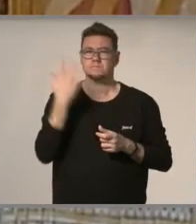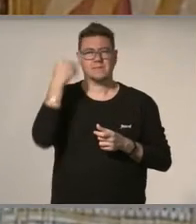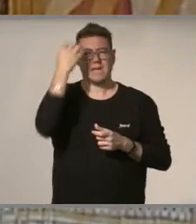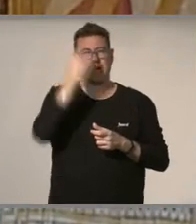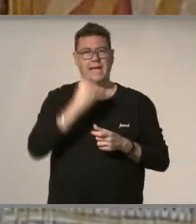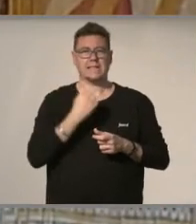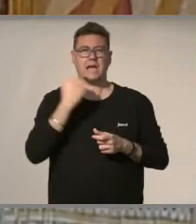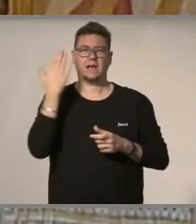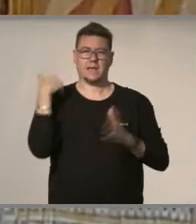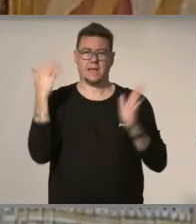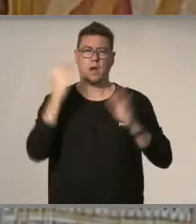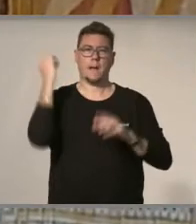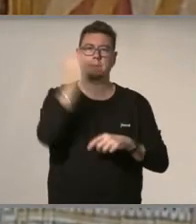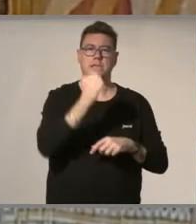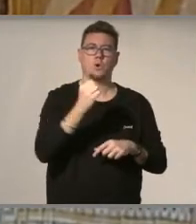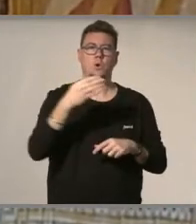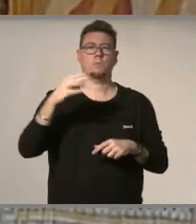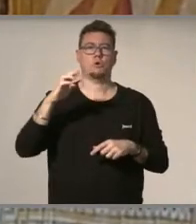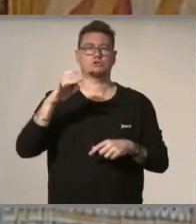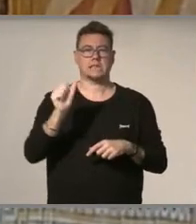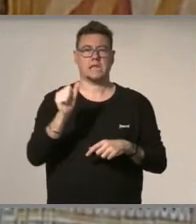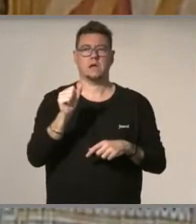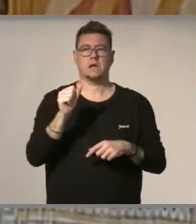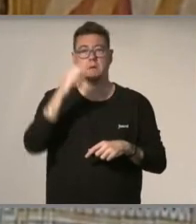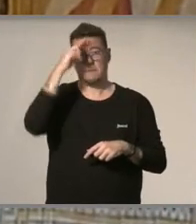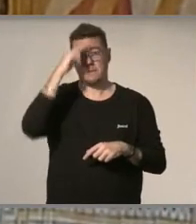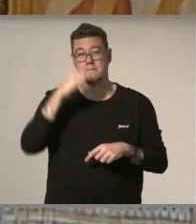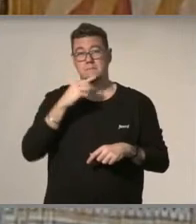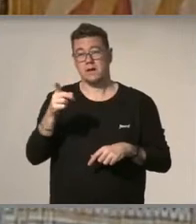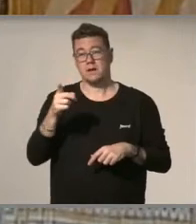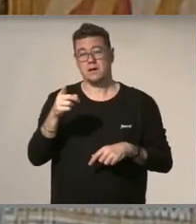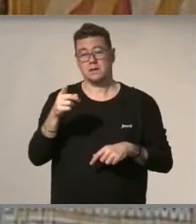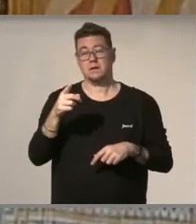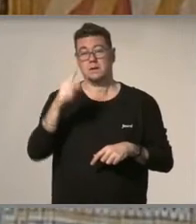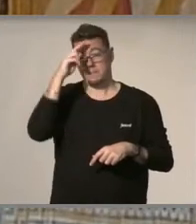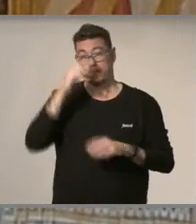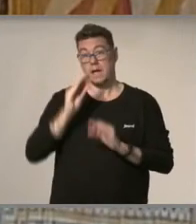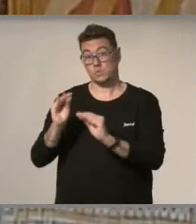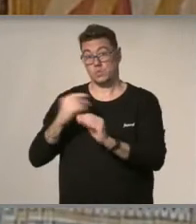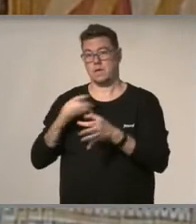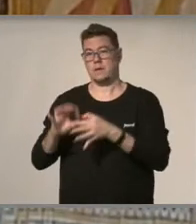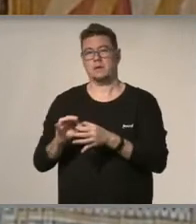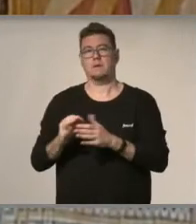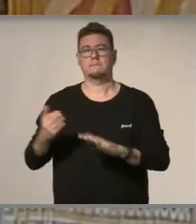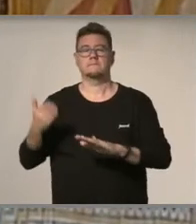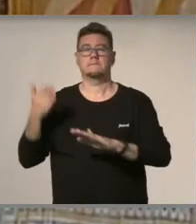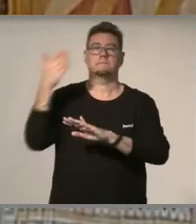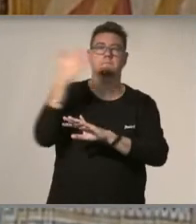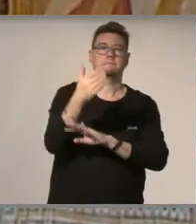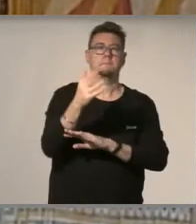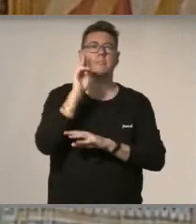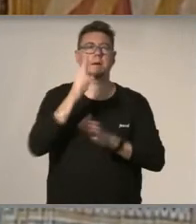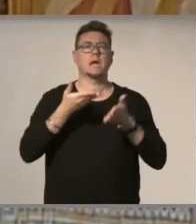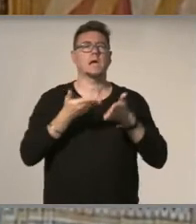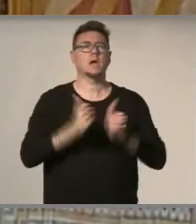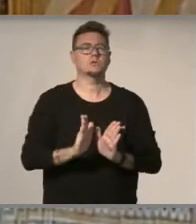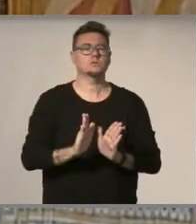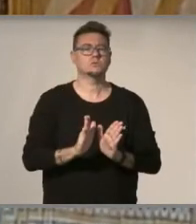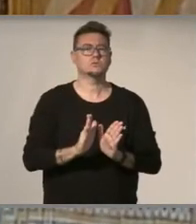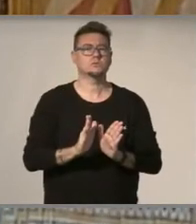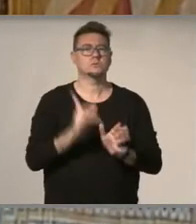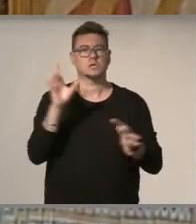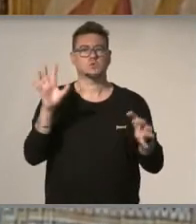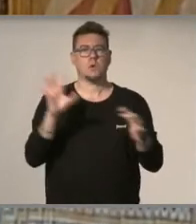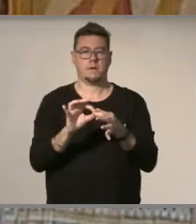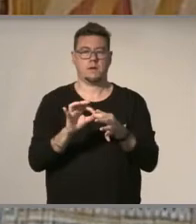mató a Broseta, su padre, Paco Tomás y Valiente, fue a ver a los hijos de su